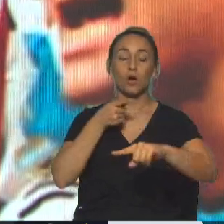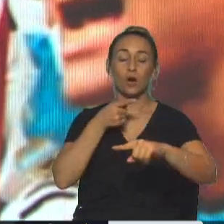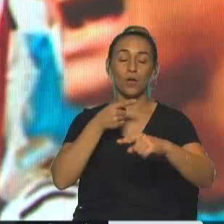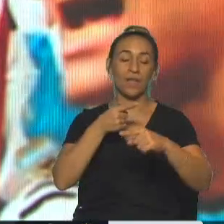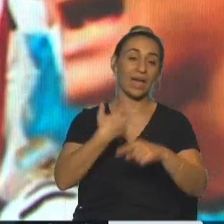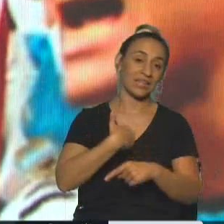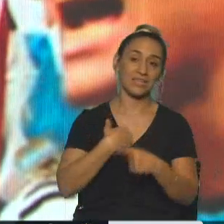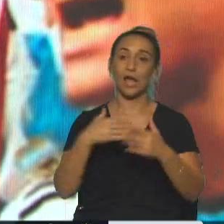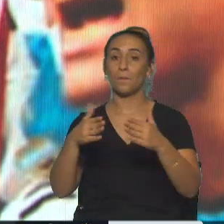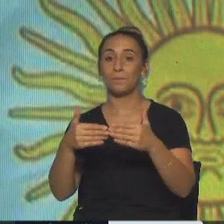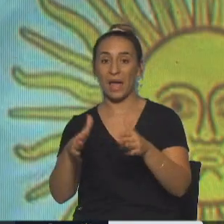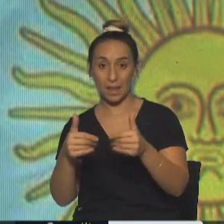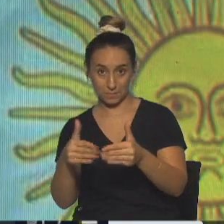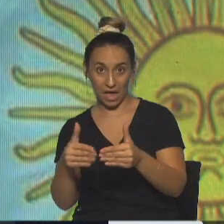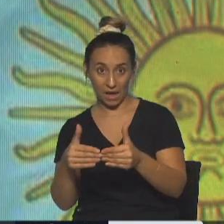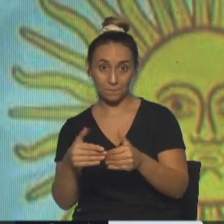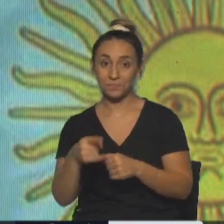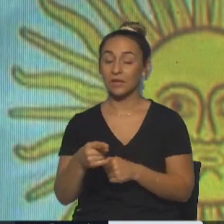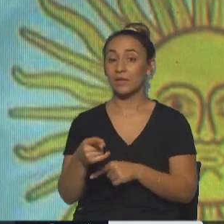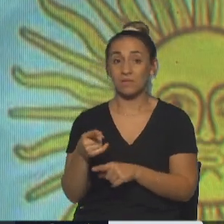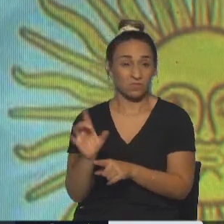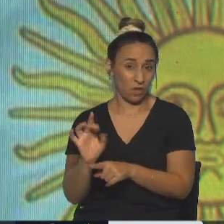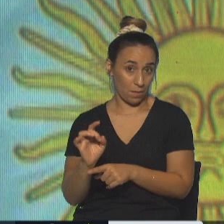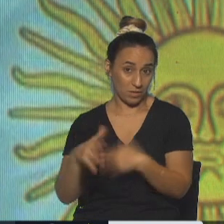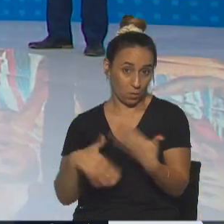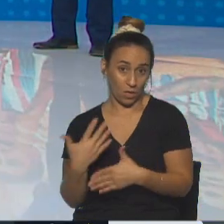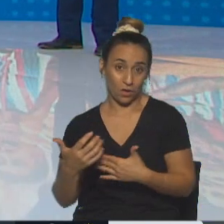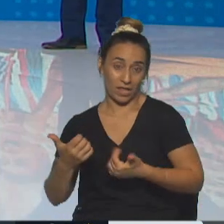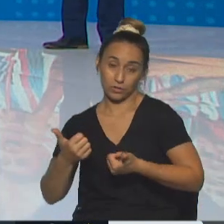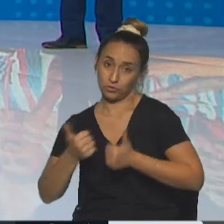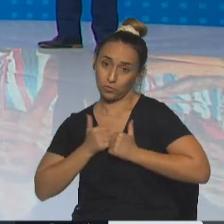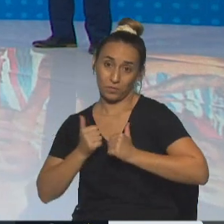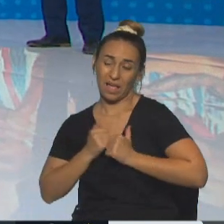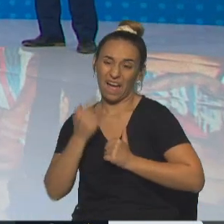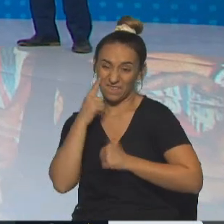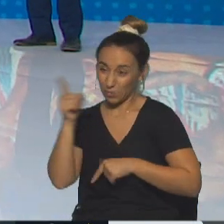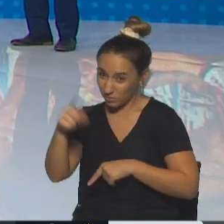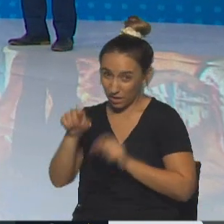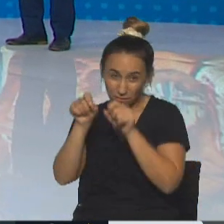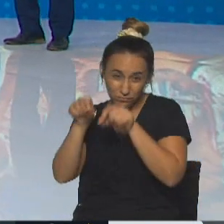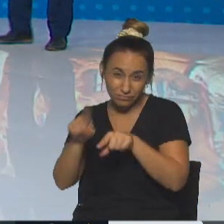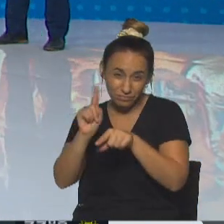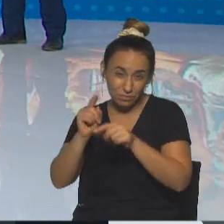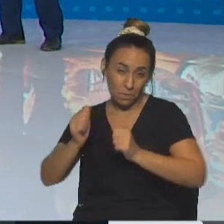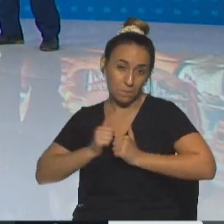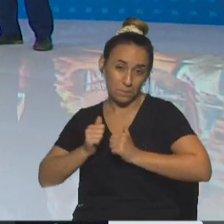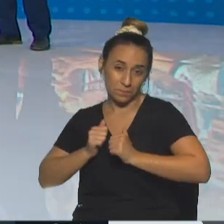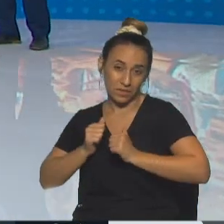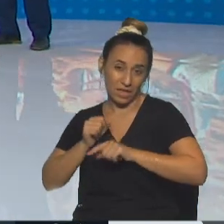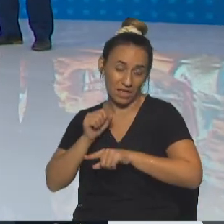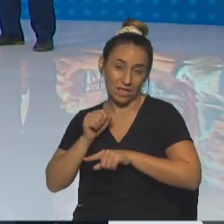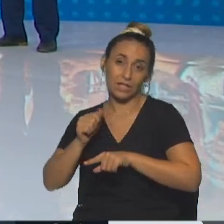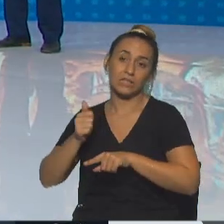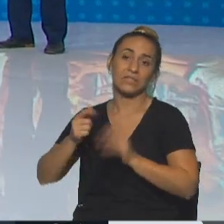Santiago del Estero. Claro, Panamá que viene con suplentes. Sí. Hay que preguntar si son panameños. Sí, sí. Se ni el que técnico sí. Viene. No, el técnico está preparando